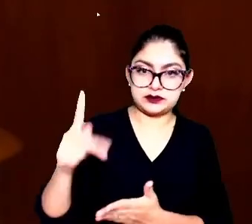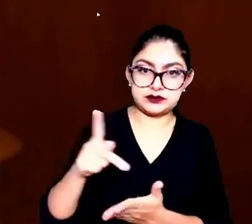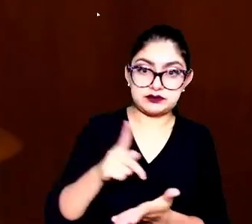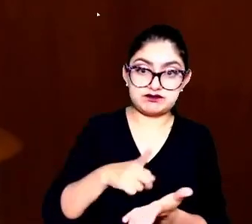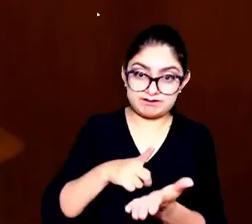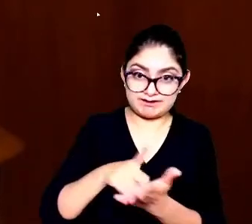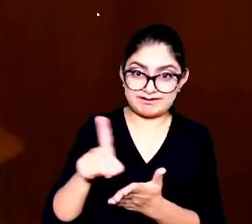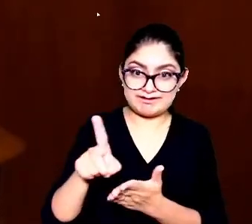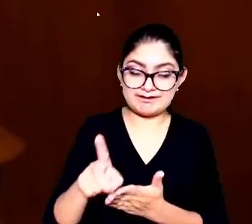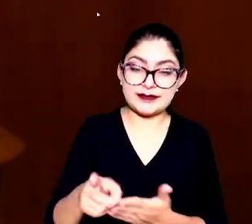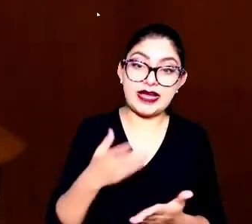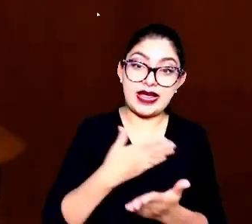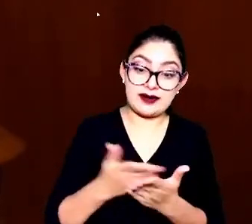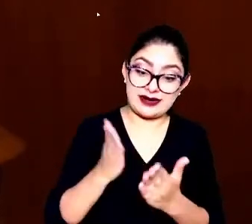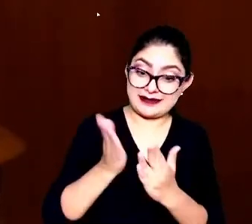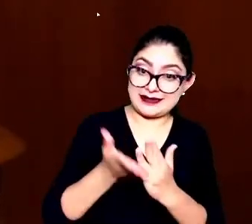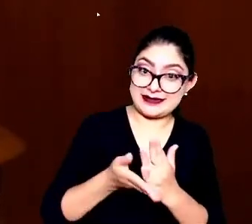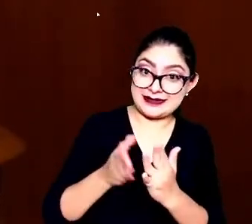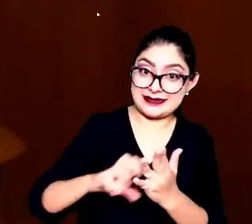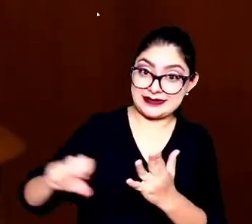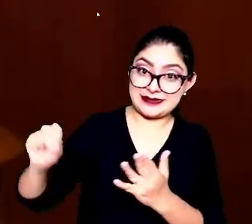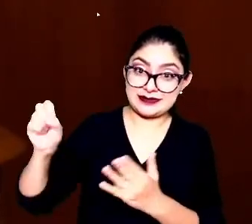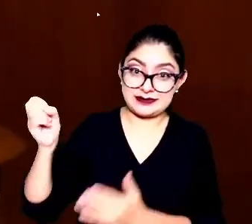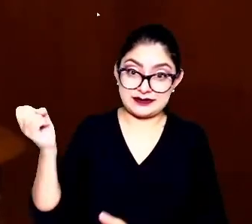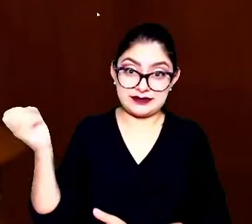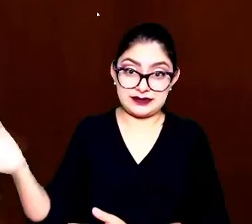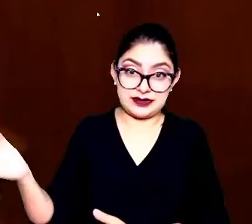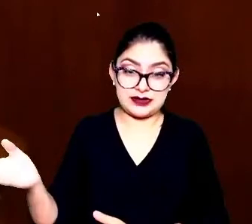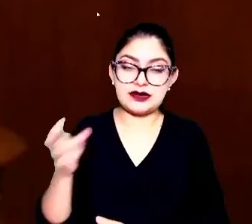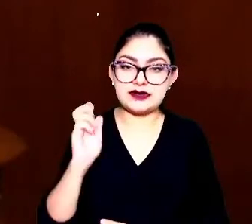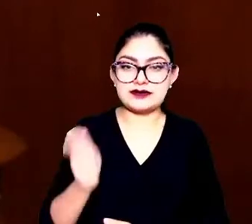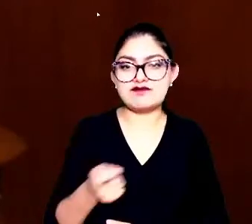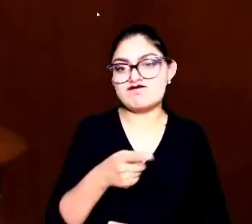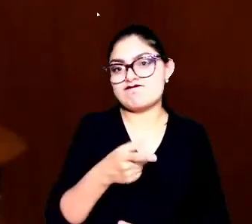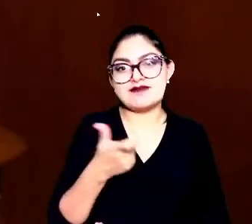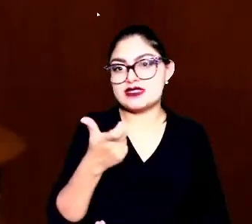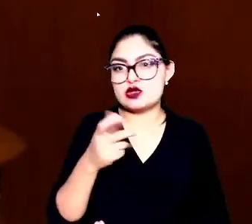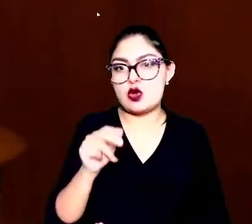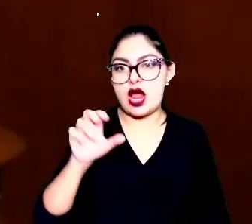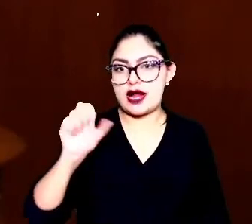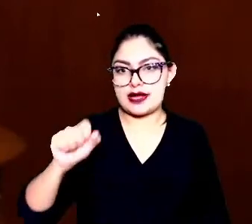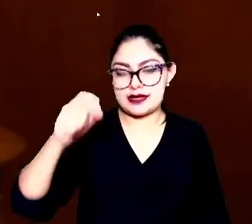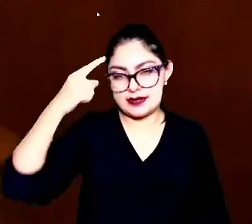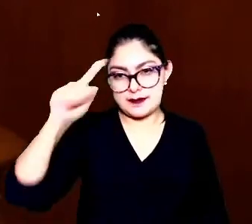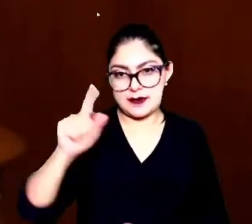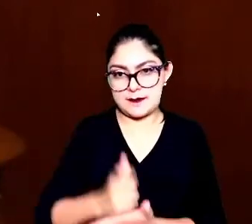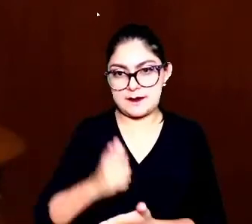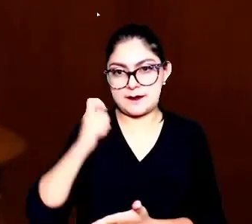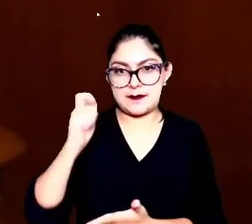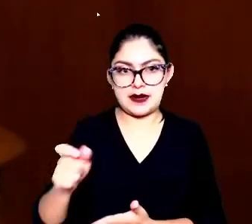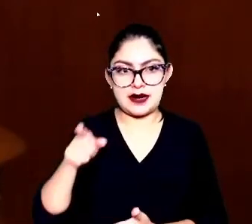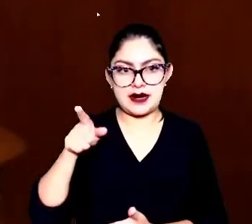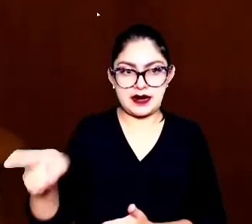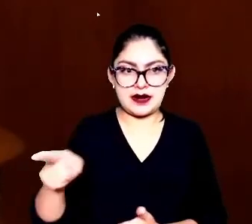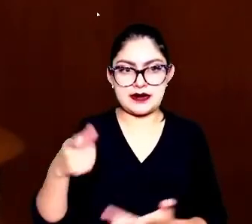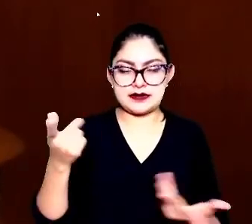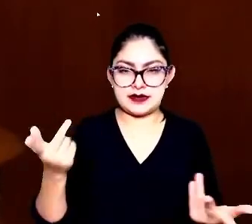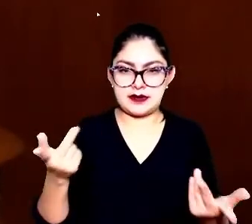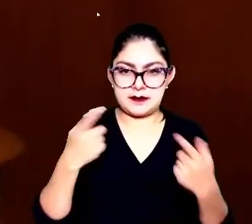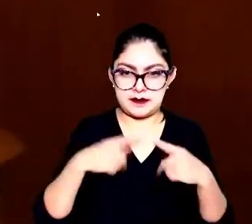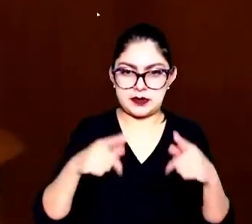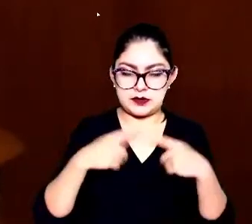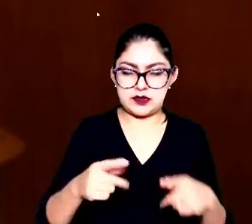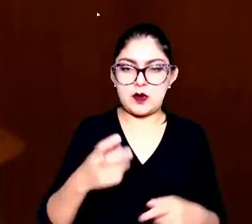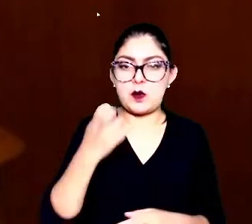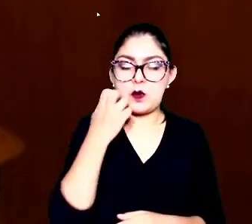recursos resultarán en su insuficientes aún ganándose el juicio la presente iniciativa